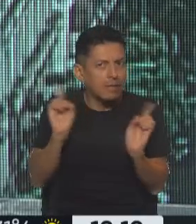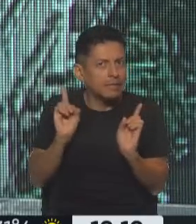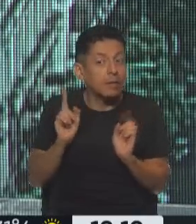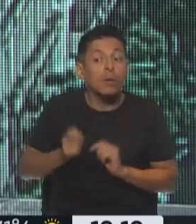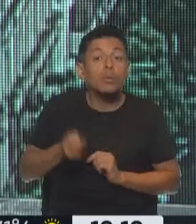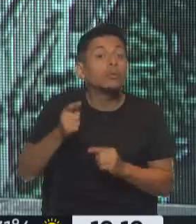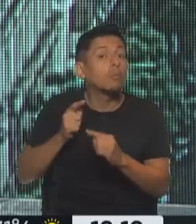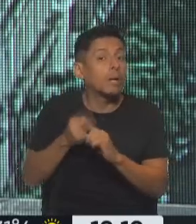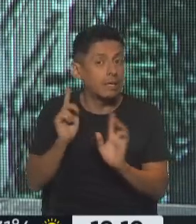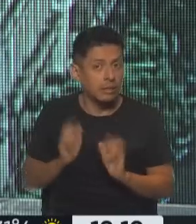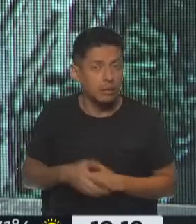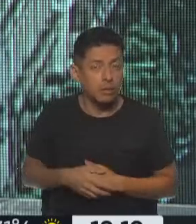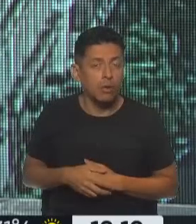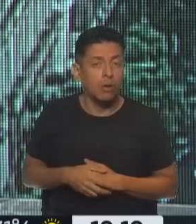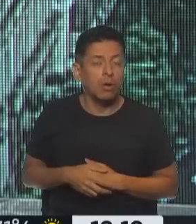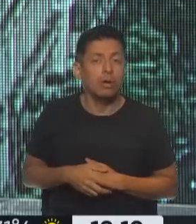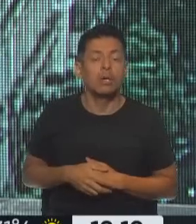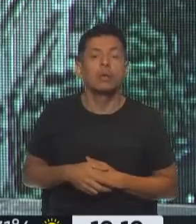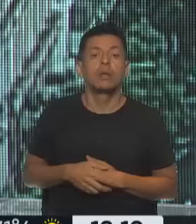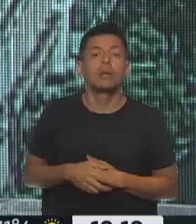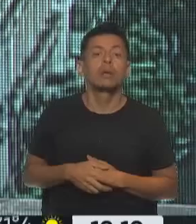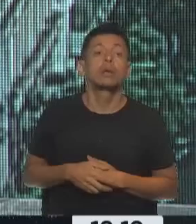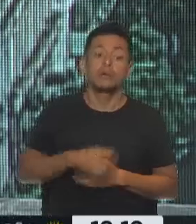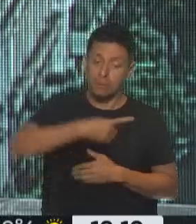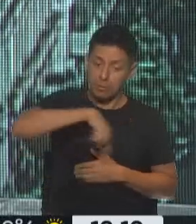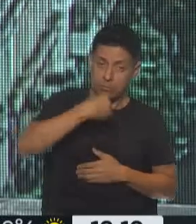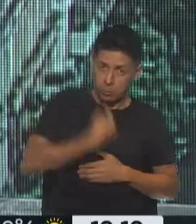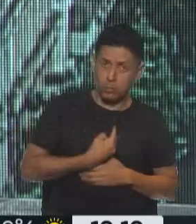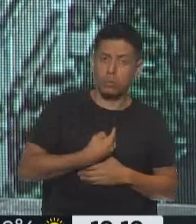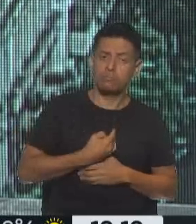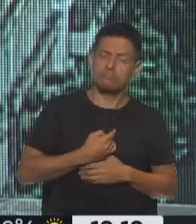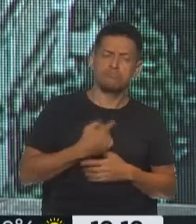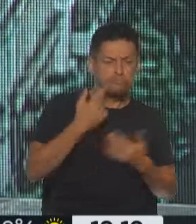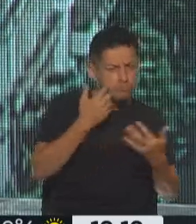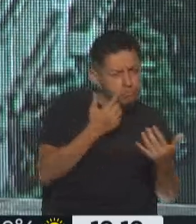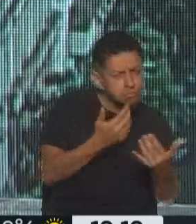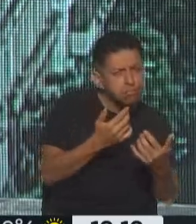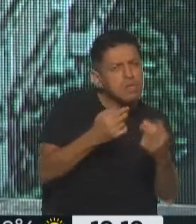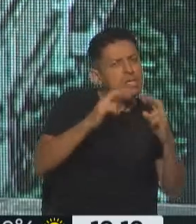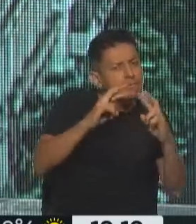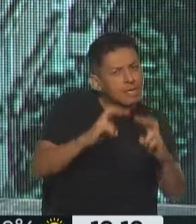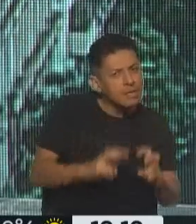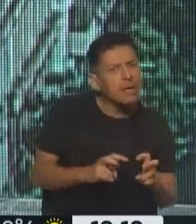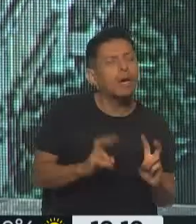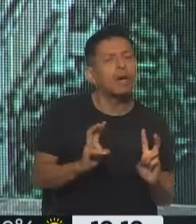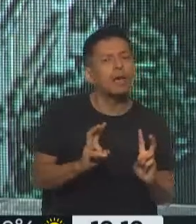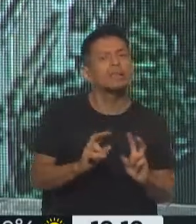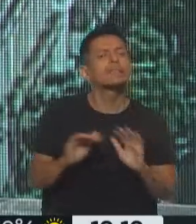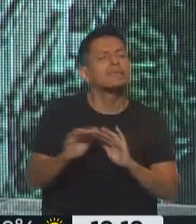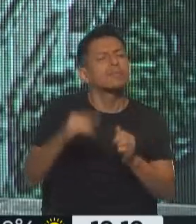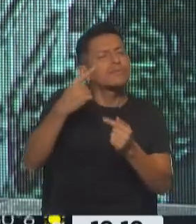juicio político nosotros vamos a investigar todos los hechos que